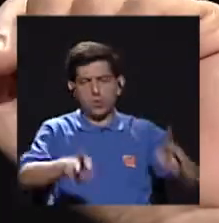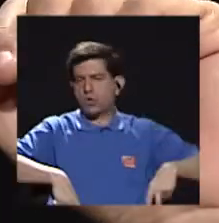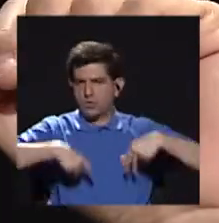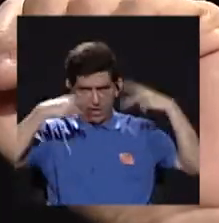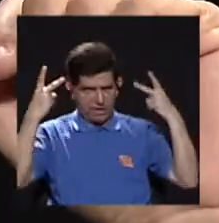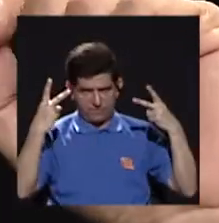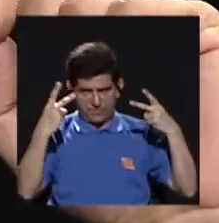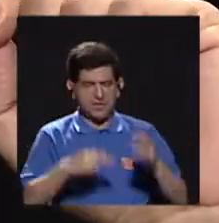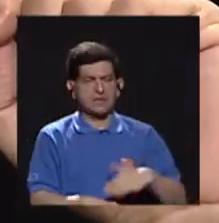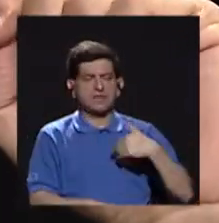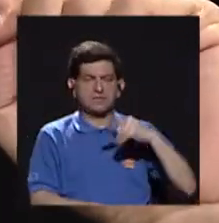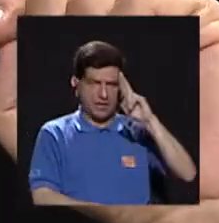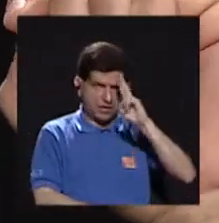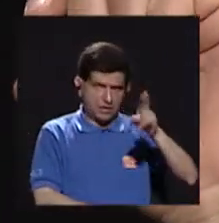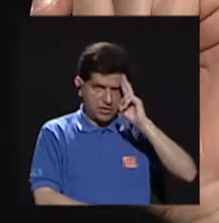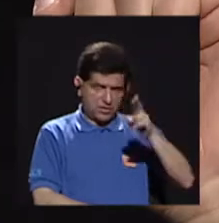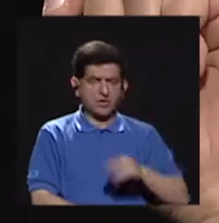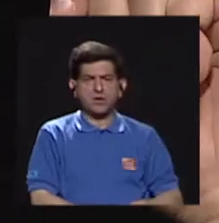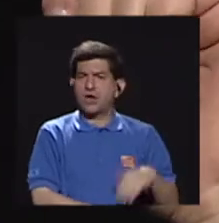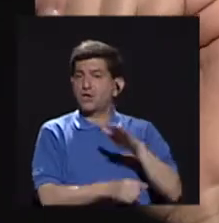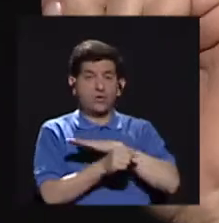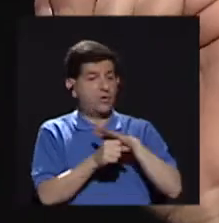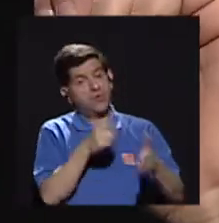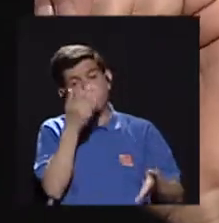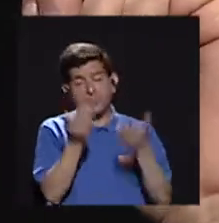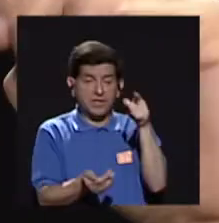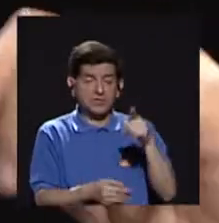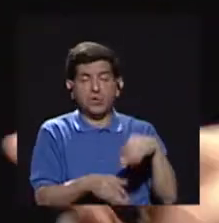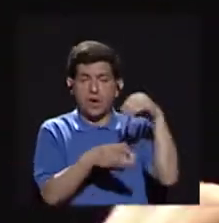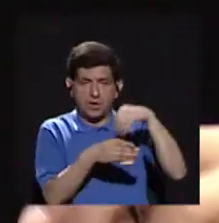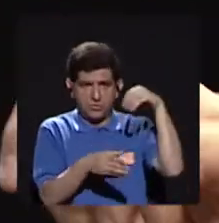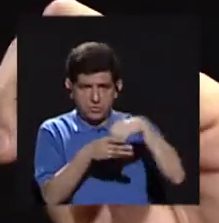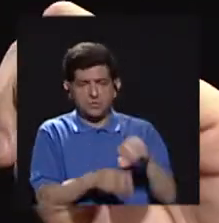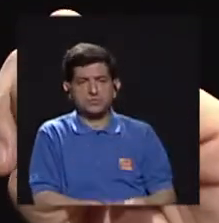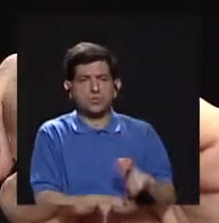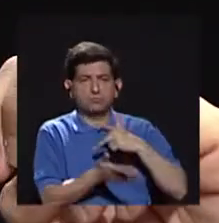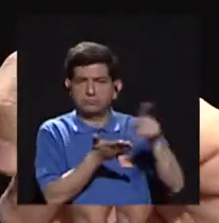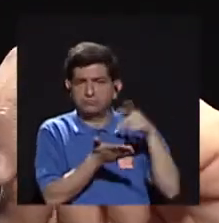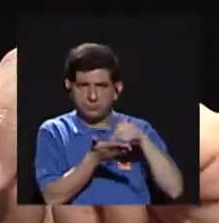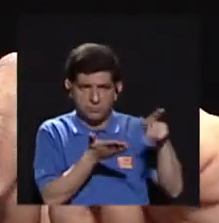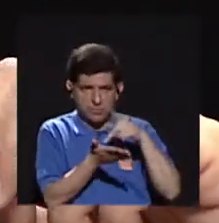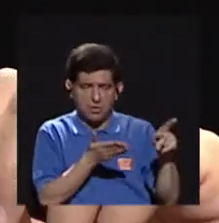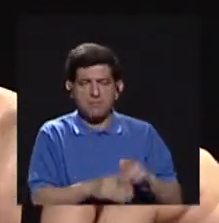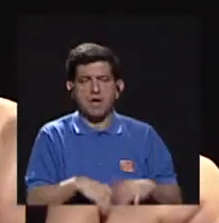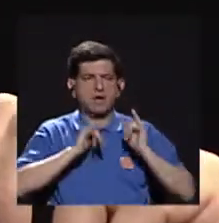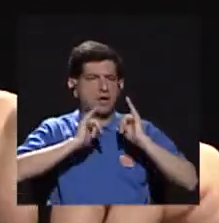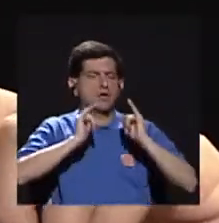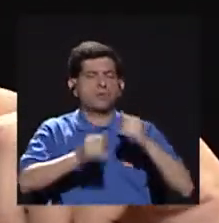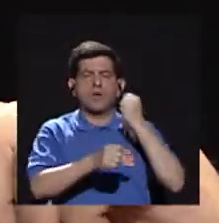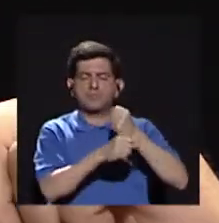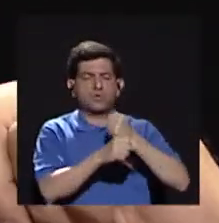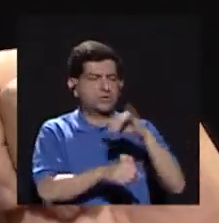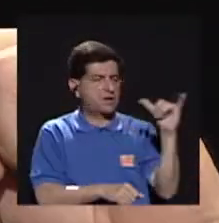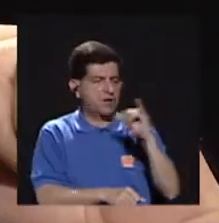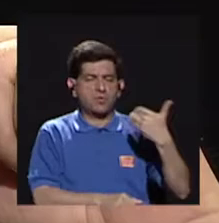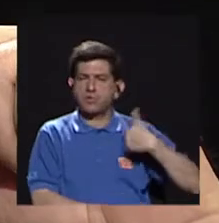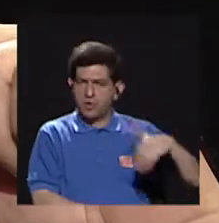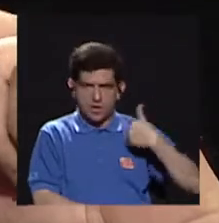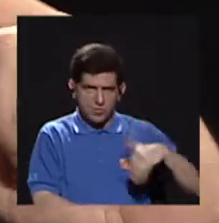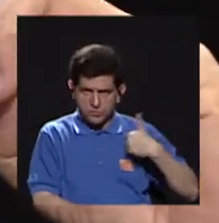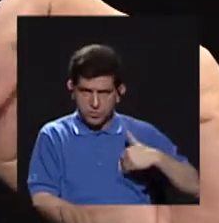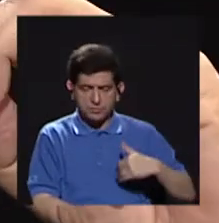con reconocimiento insuficiente a ese aporte porque además no se les paga salario igual por trabajo igual que los hombres